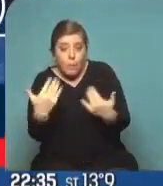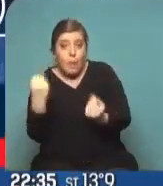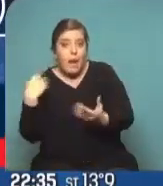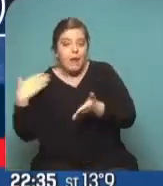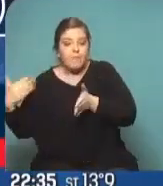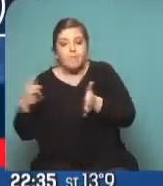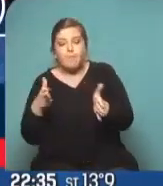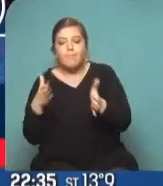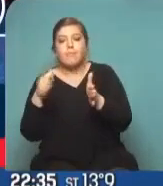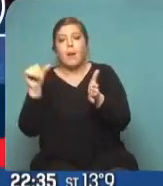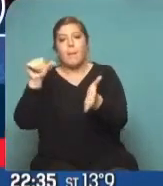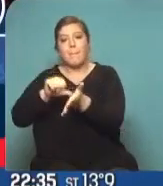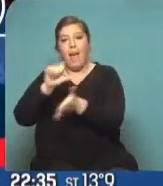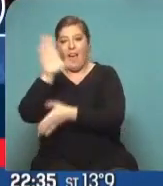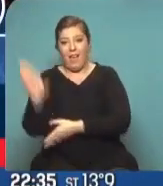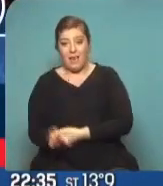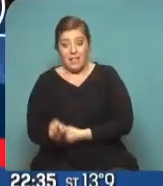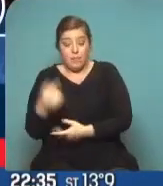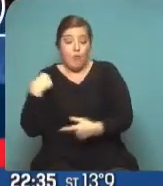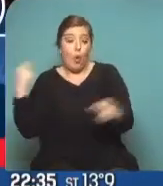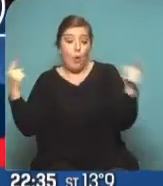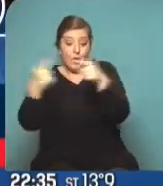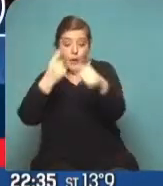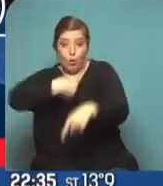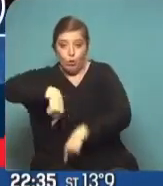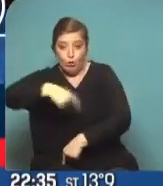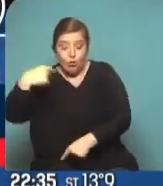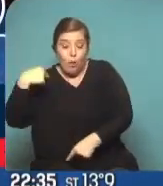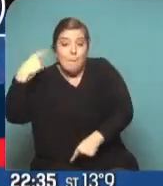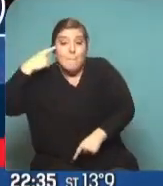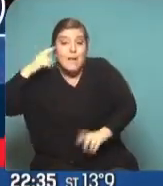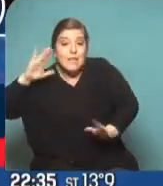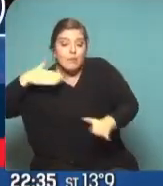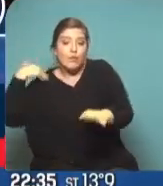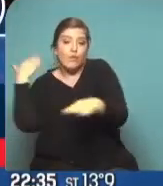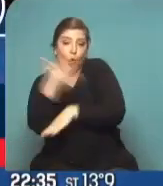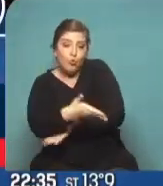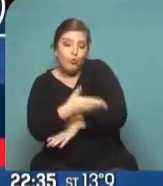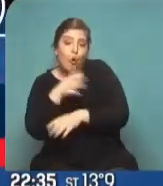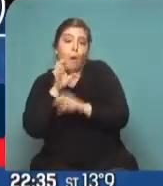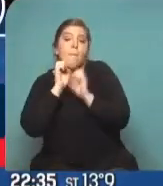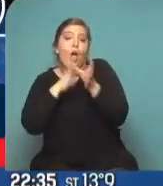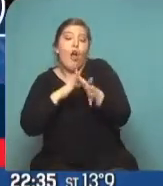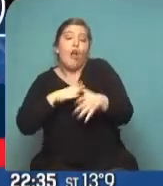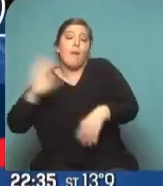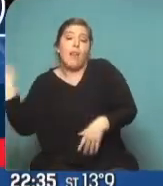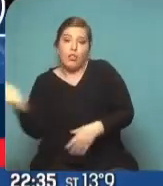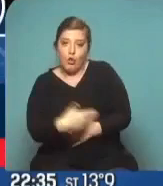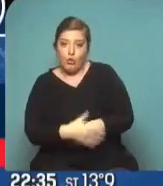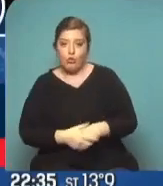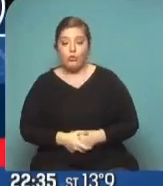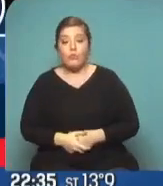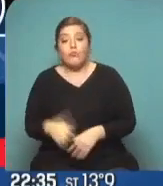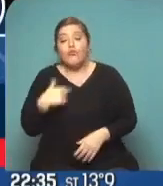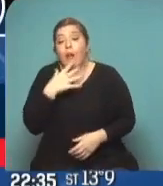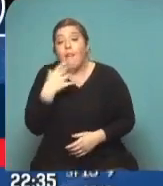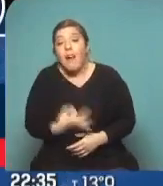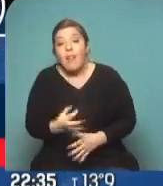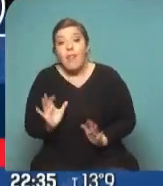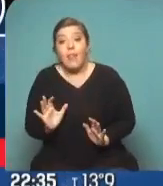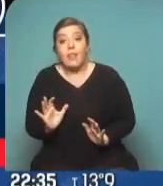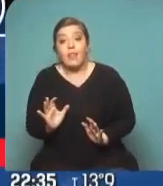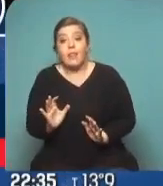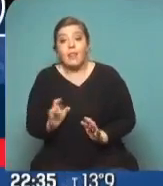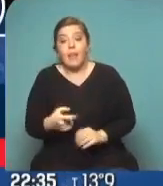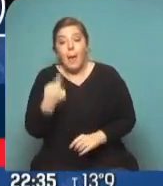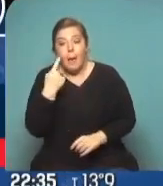país hacia el lugar que creemos que es el futuro para todos. Yo la verdad que reviso